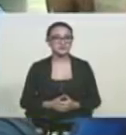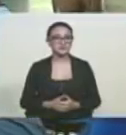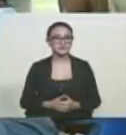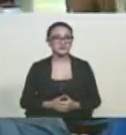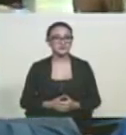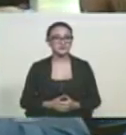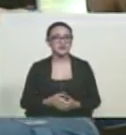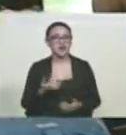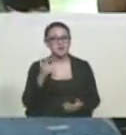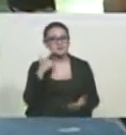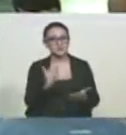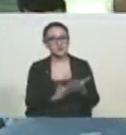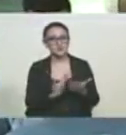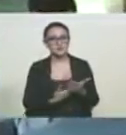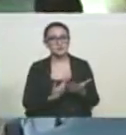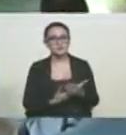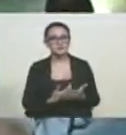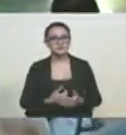bastante pruebas.